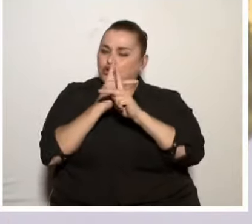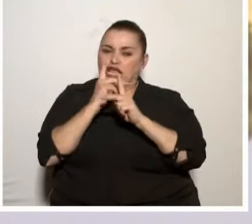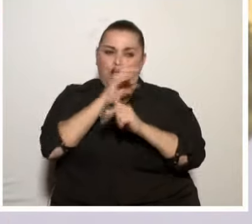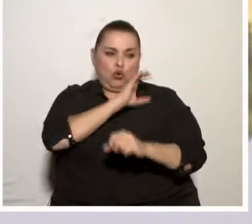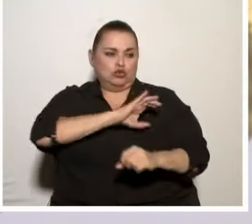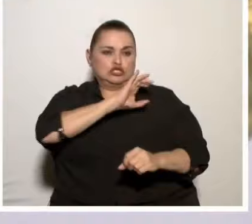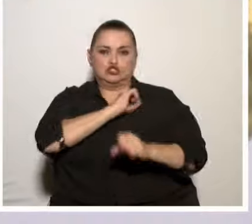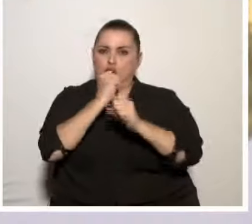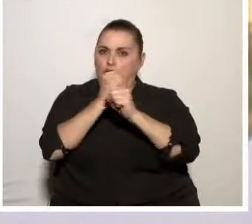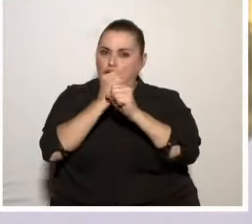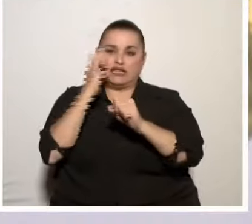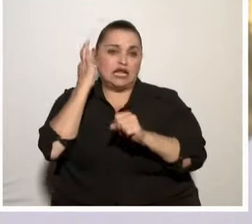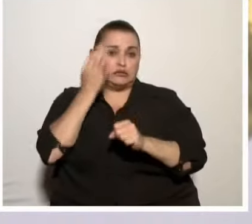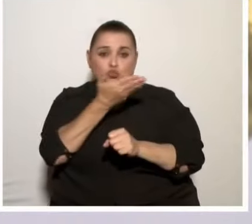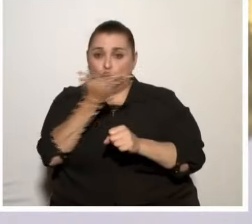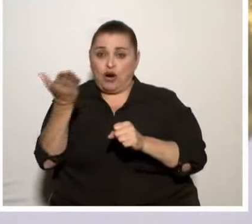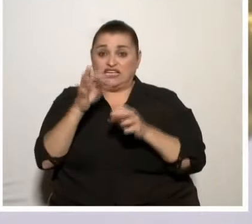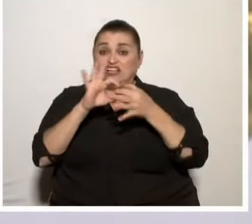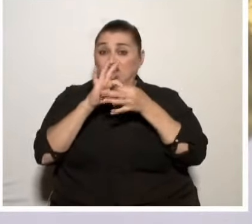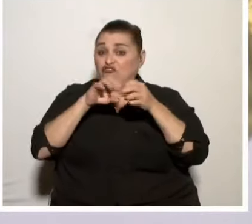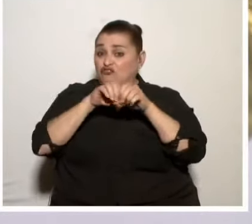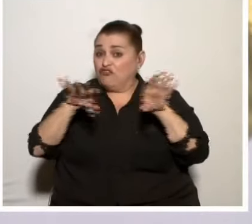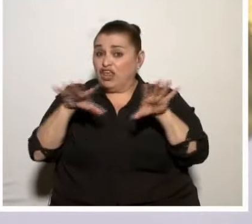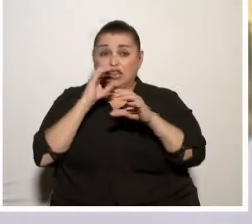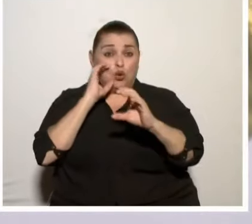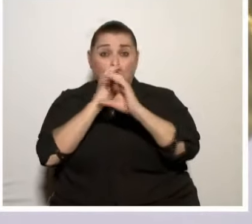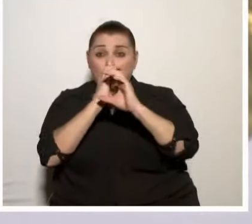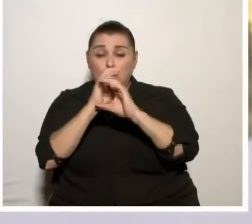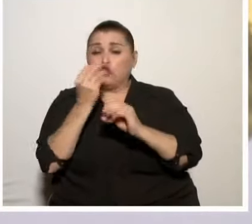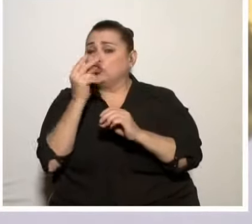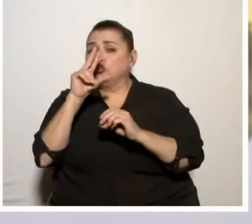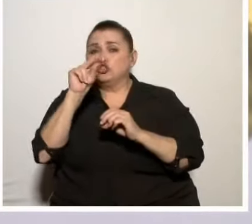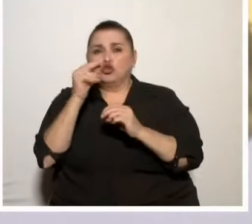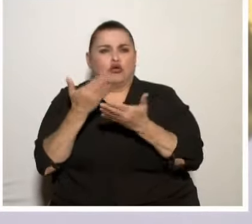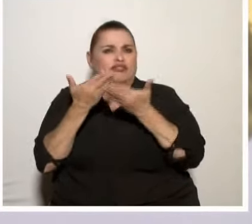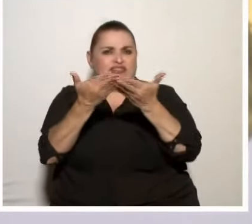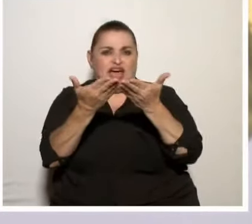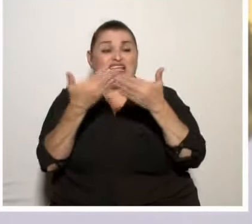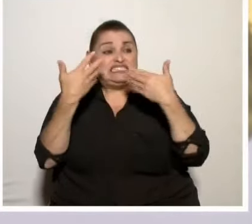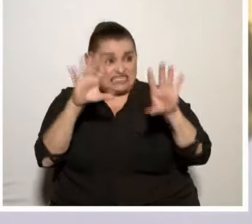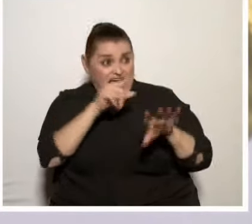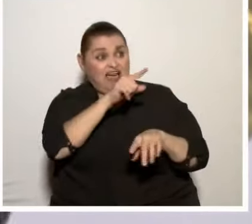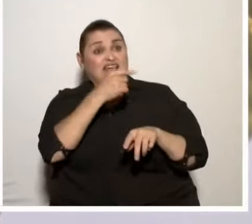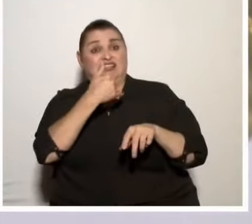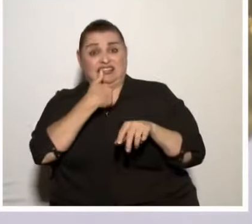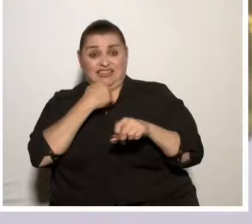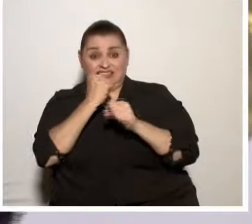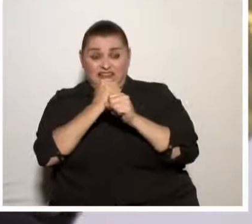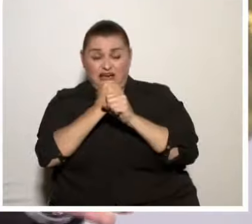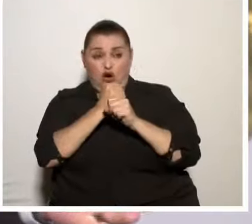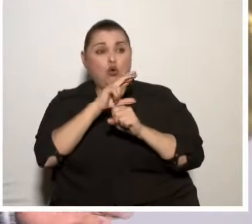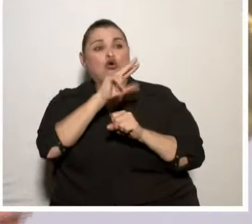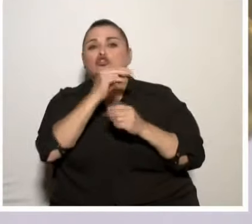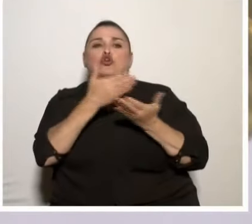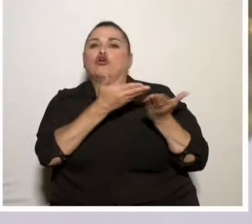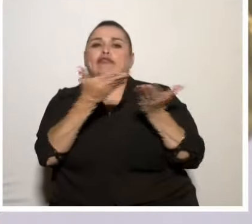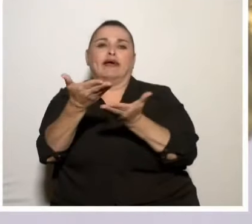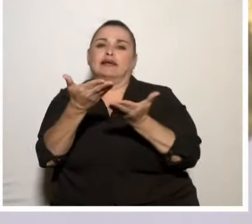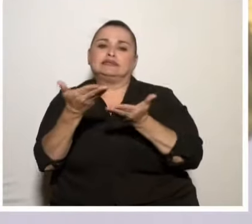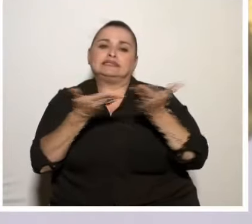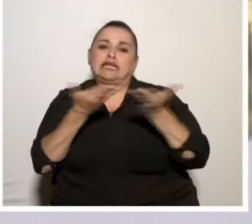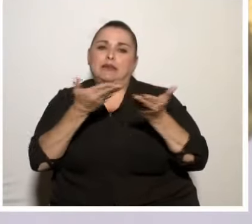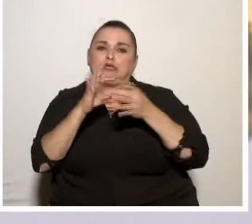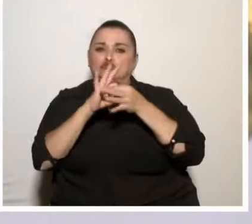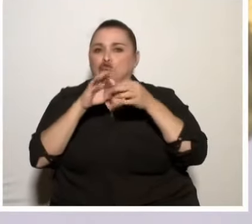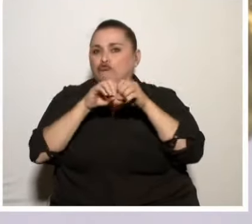las mujeres cuando, por ejemplo, las redes de cuidado no les dan la atención cuando ya consiguen un empleo, dejan de darles el servicio de la red de